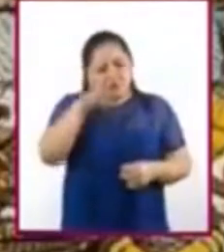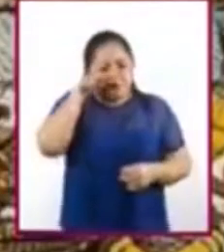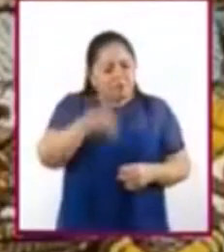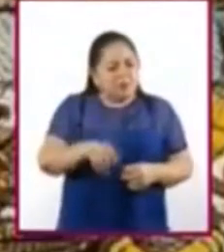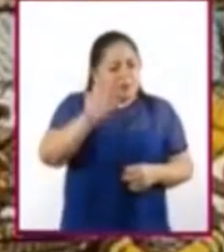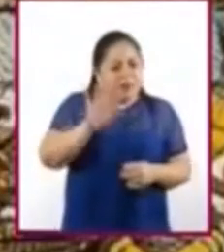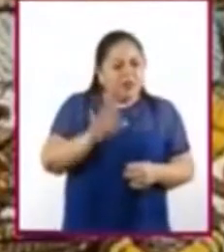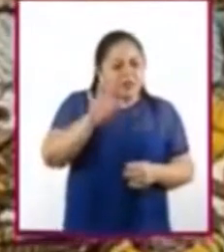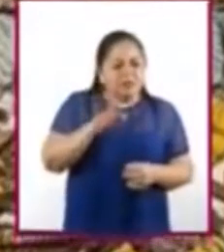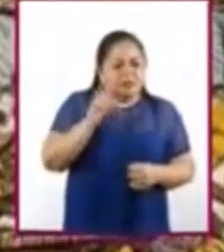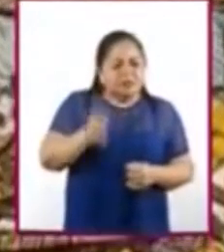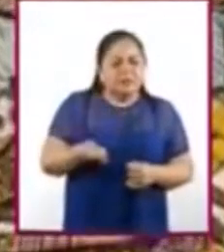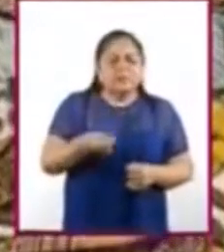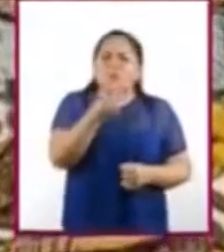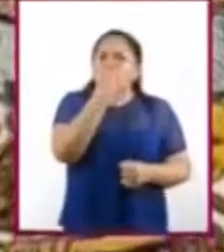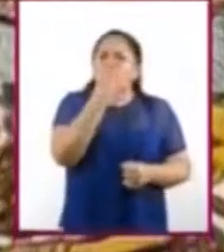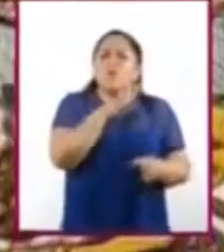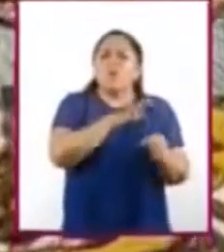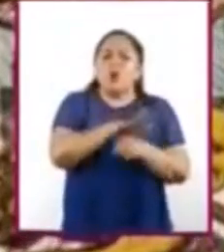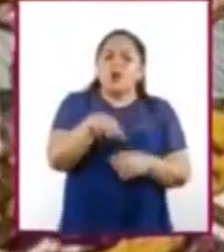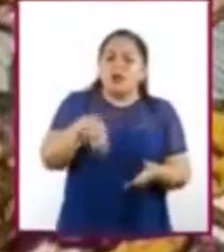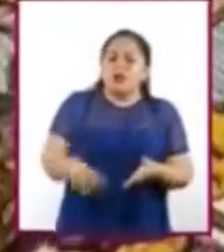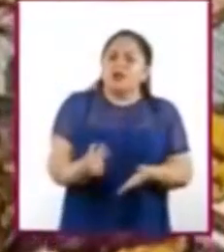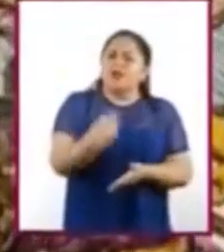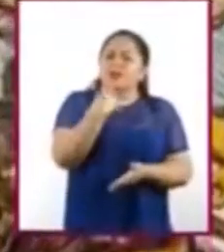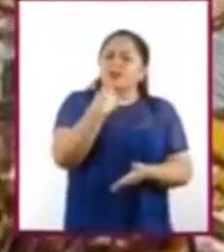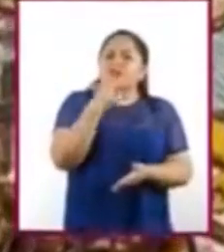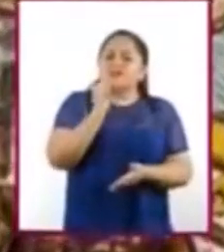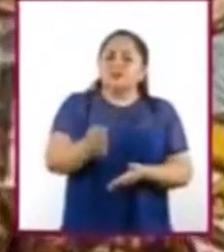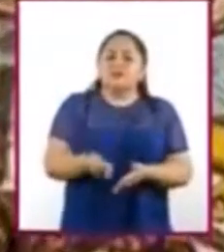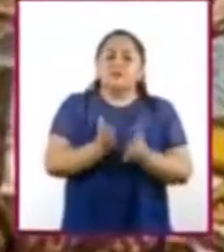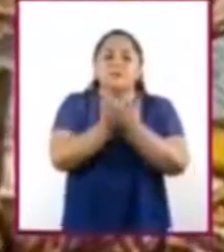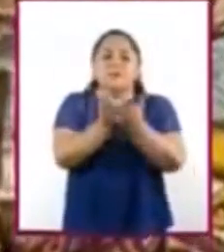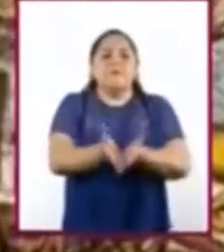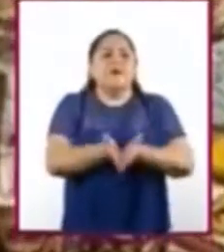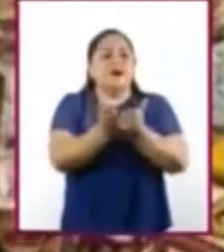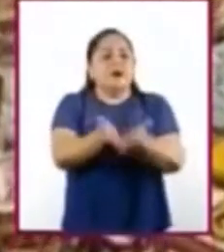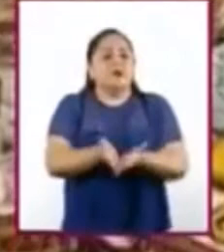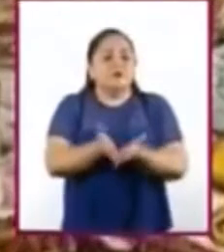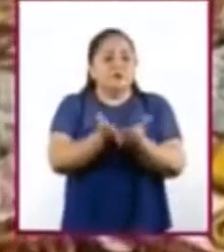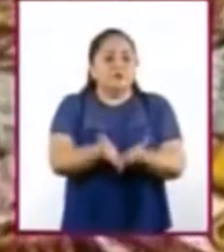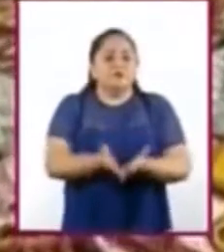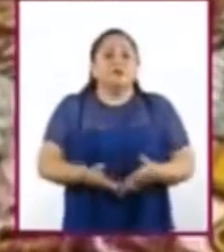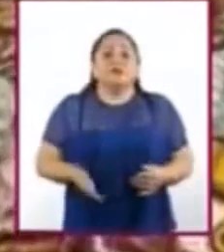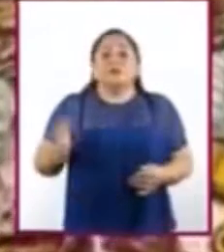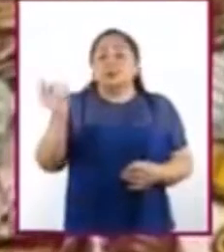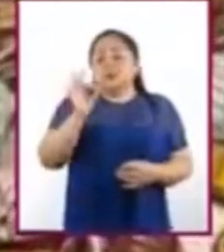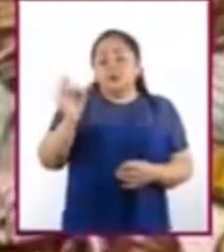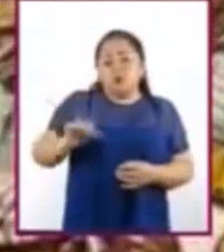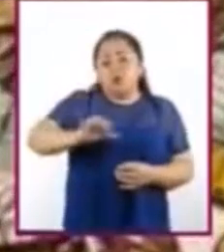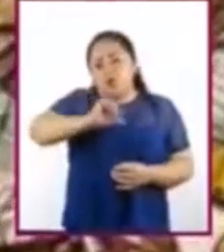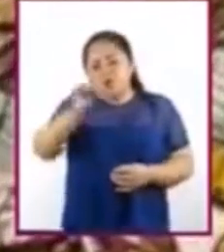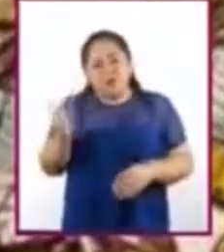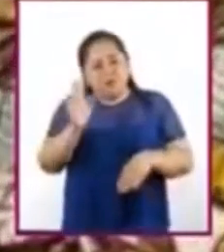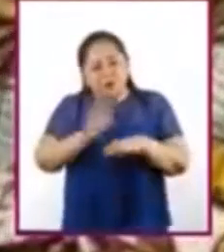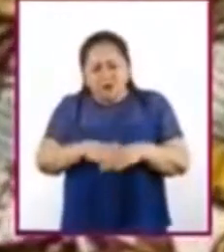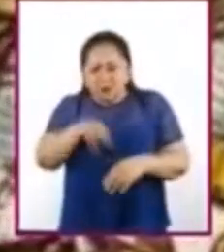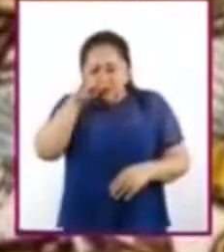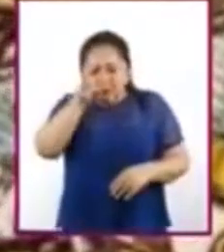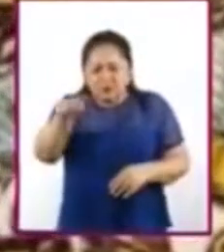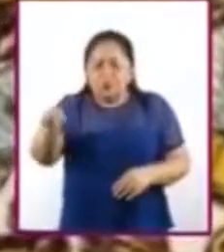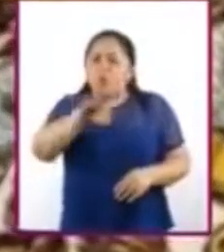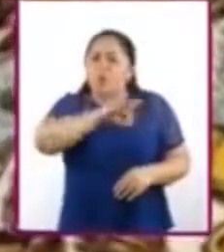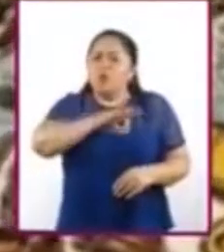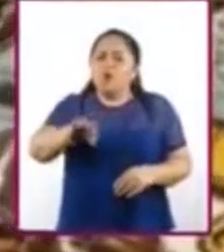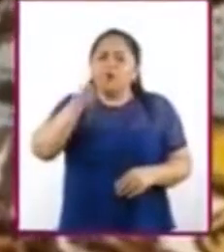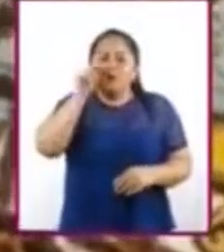encontramos que lo que se está llevando a la boca son barcos. Y si se observa todavía más a detalle, podemos